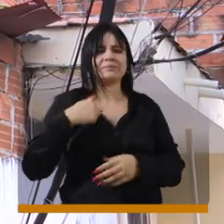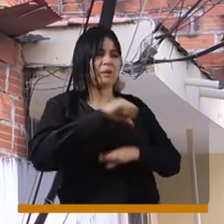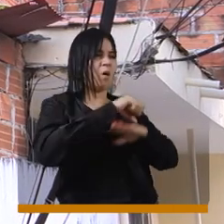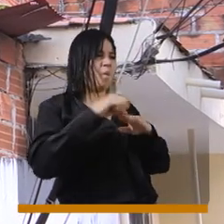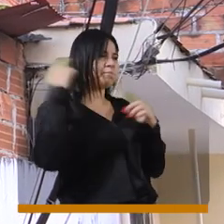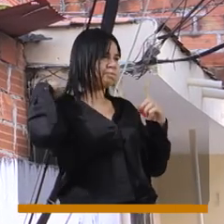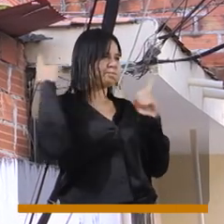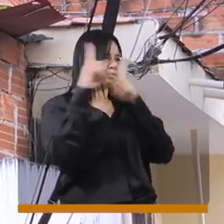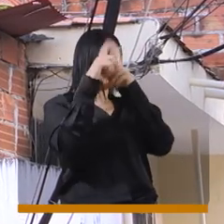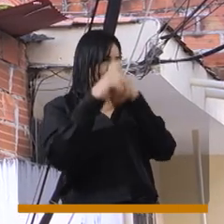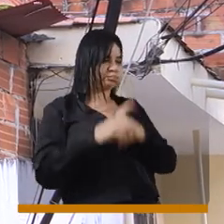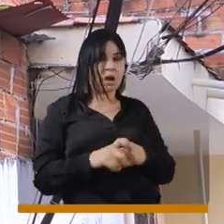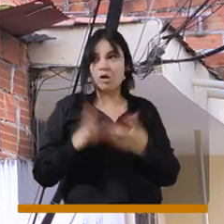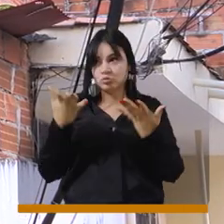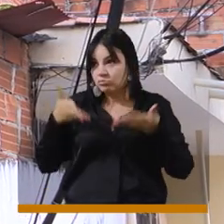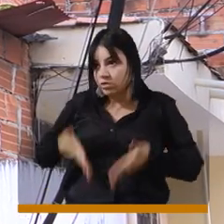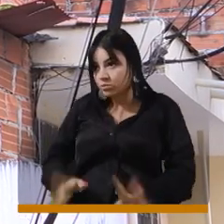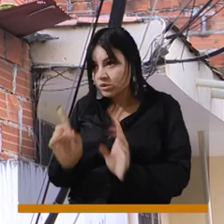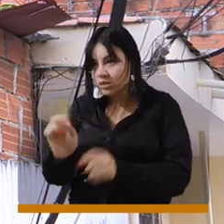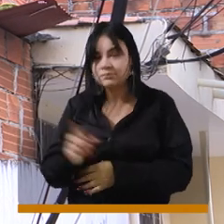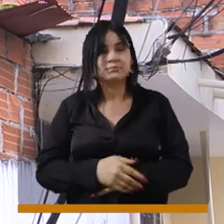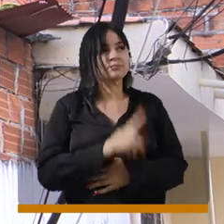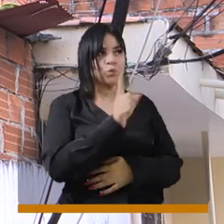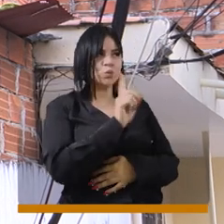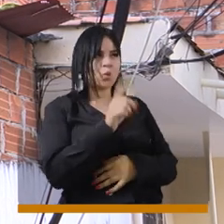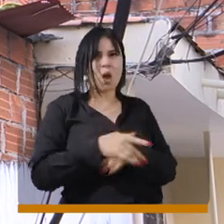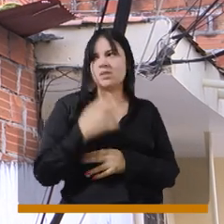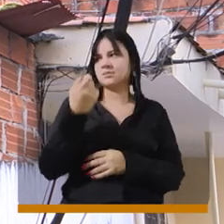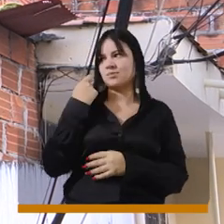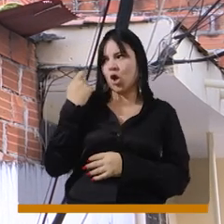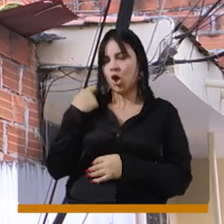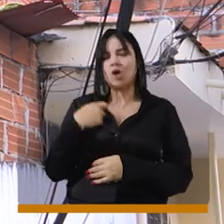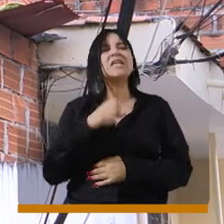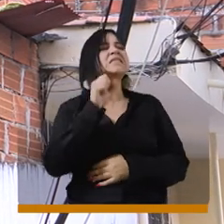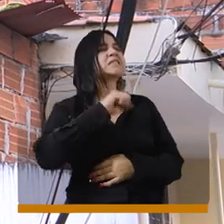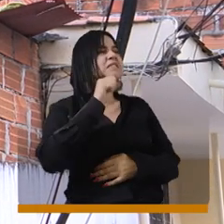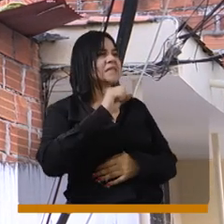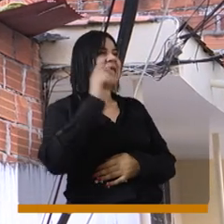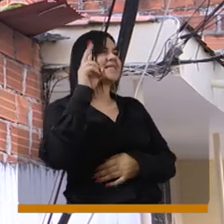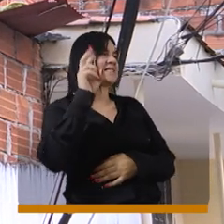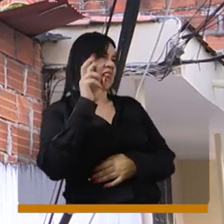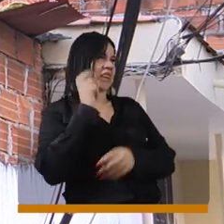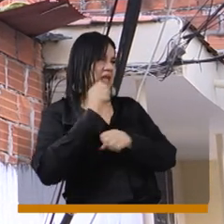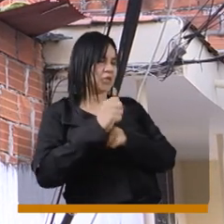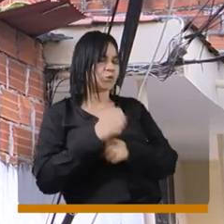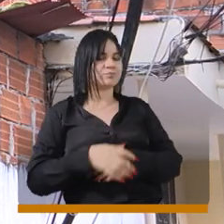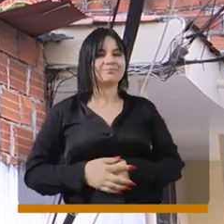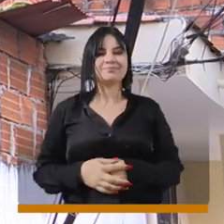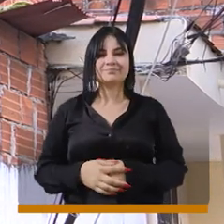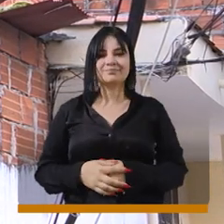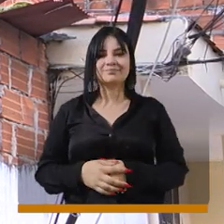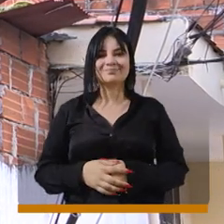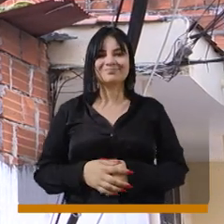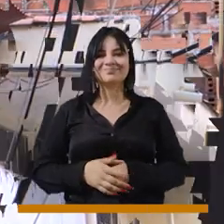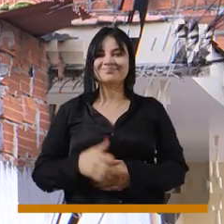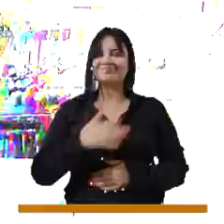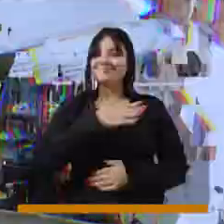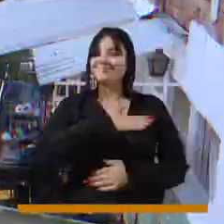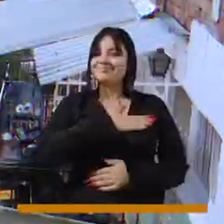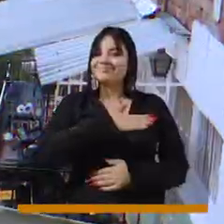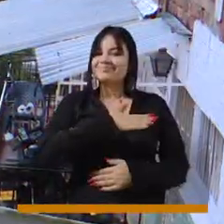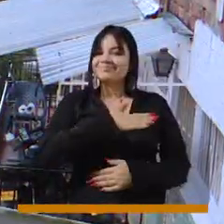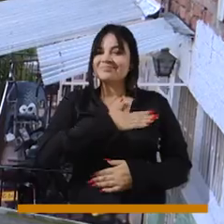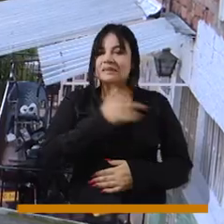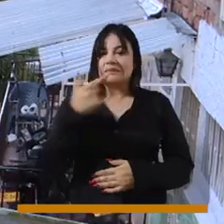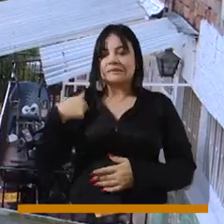Me operaron de la columna, llevaba dos cirugías. O sea, pero tú no naciste así. No. ¿Fue hace poco? Sí, hace 7 años.